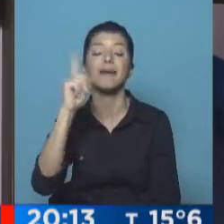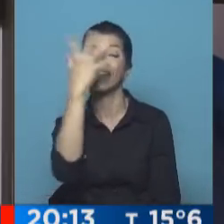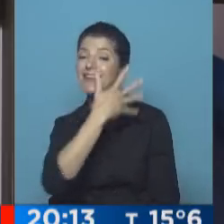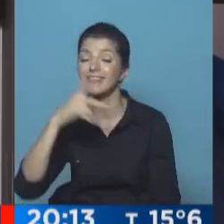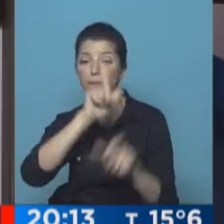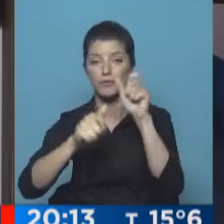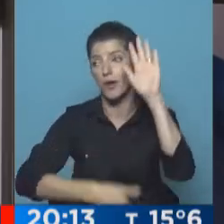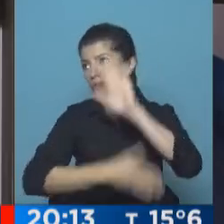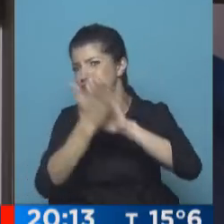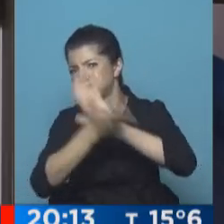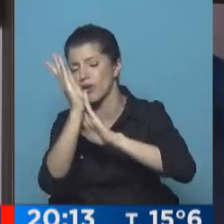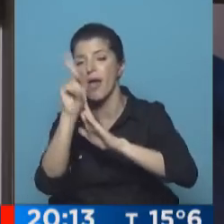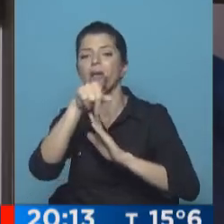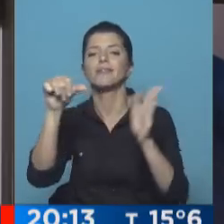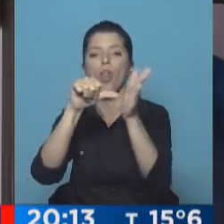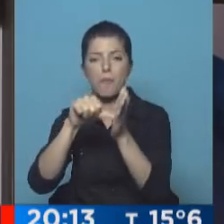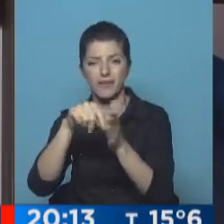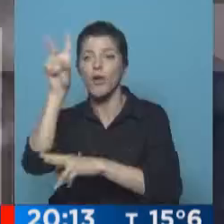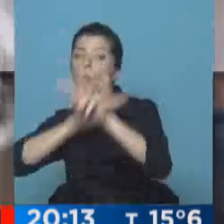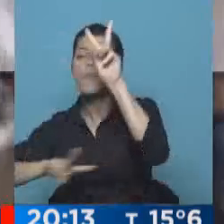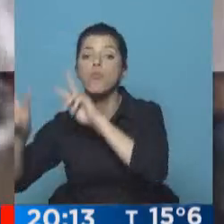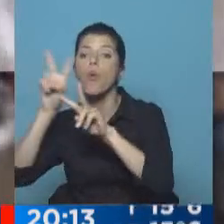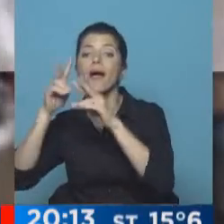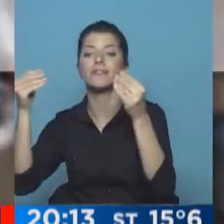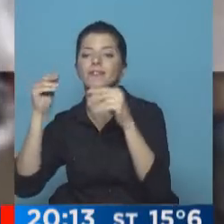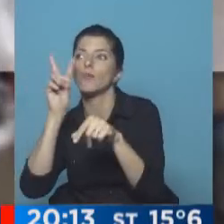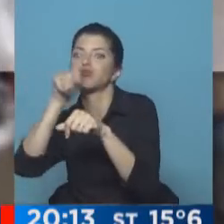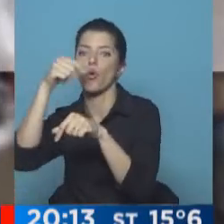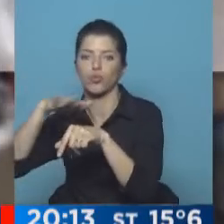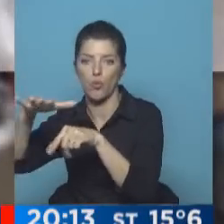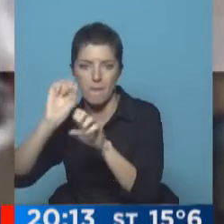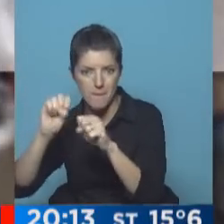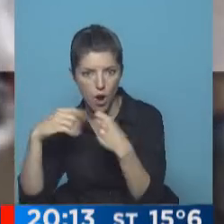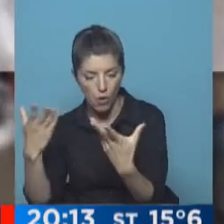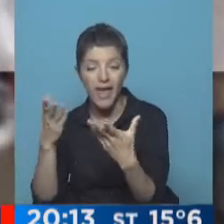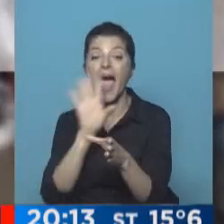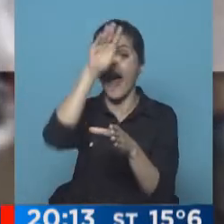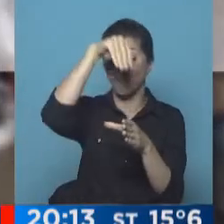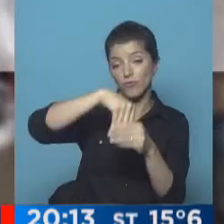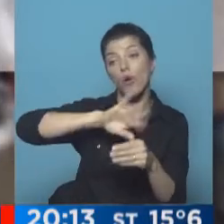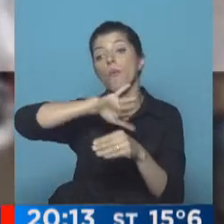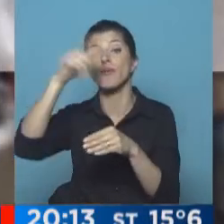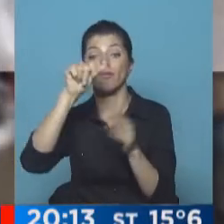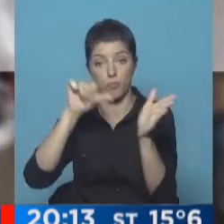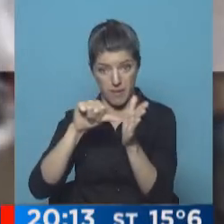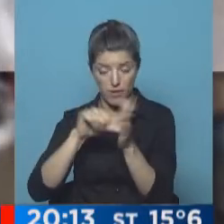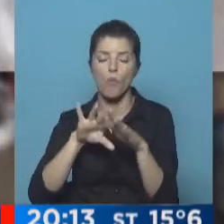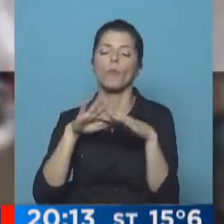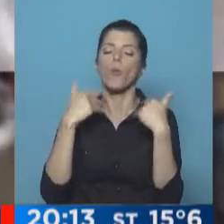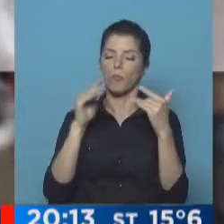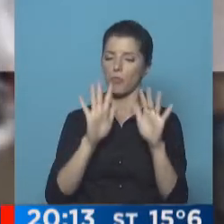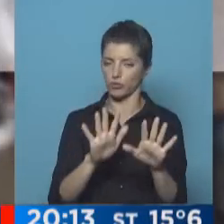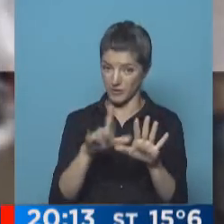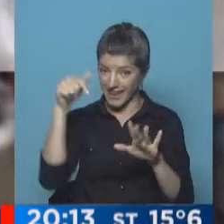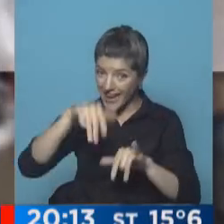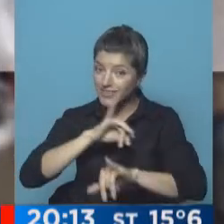abandonan sus sus hogares Y buscan protección en otro lugar dentro o fuera de su país Por supuesto que es Estos son